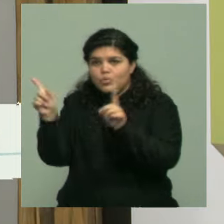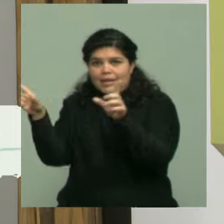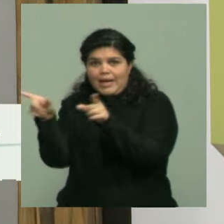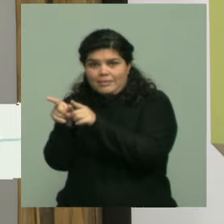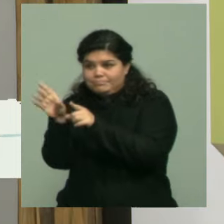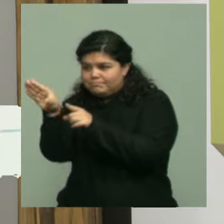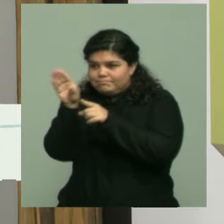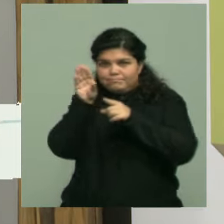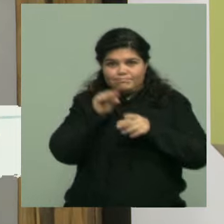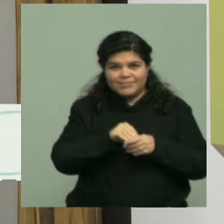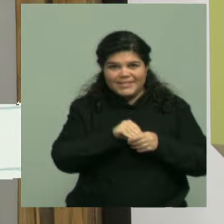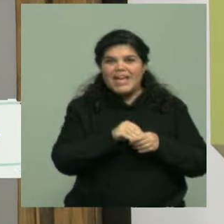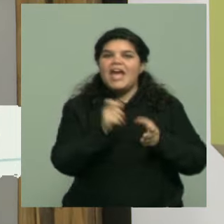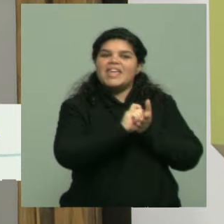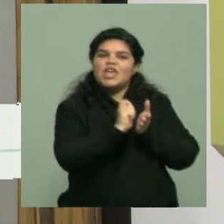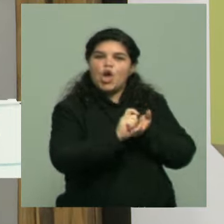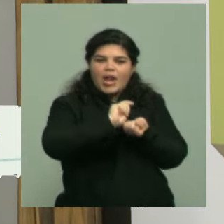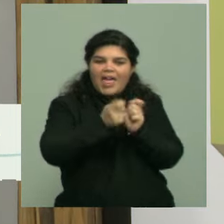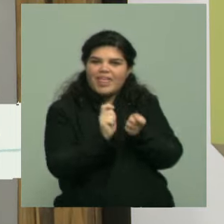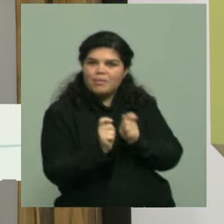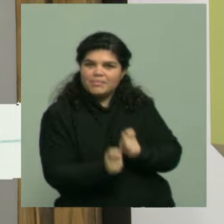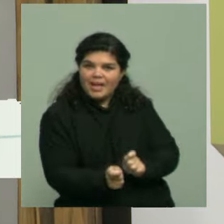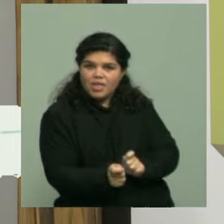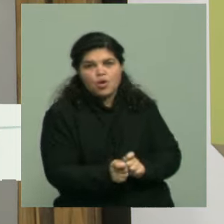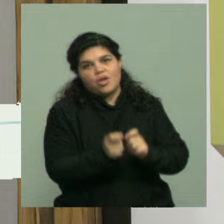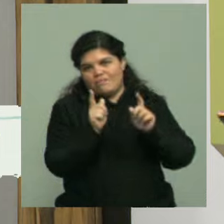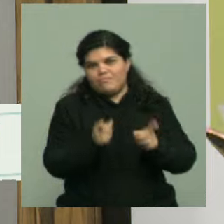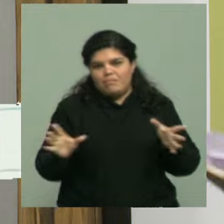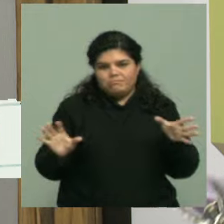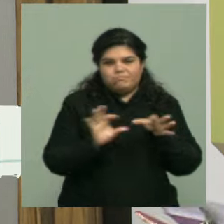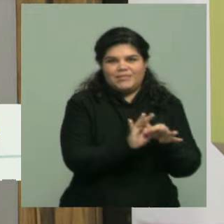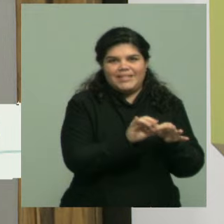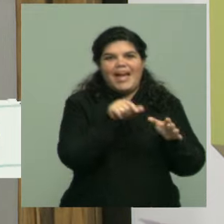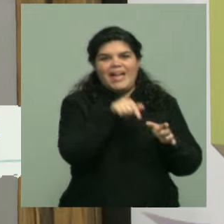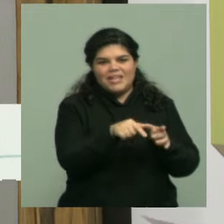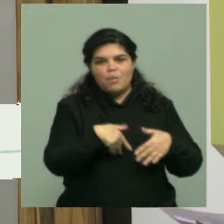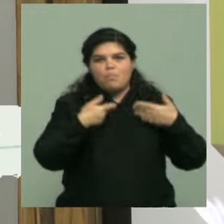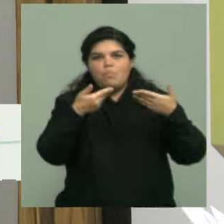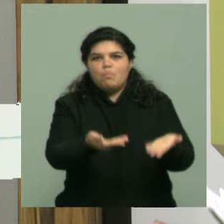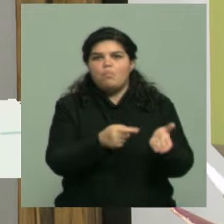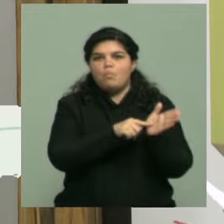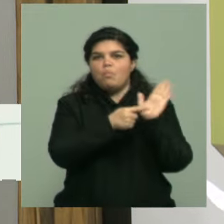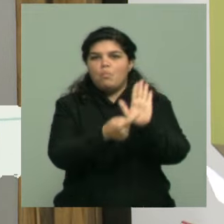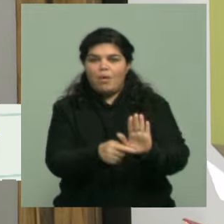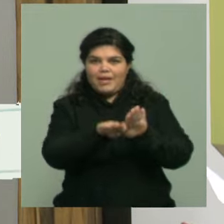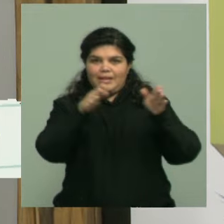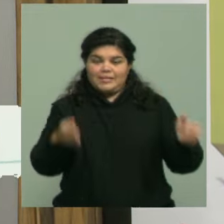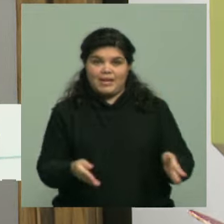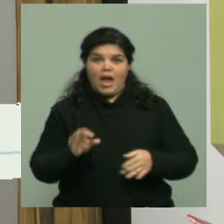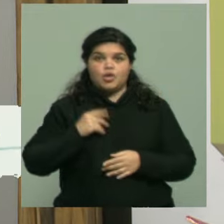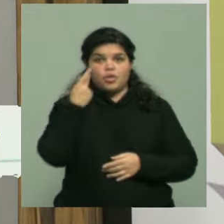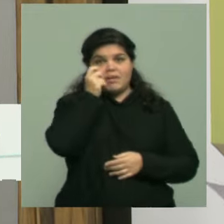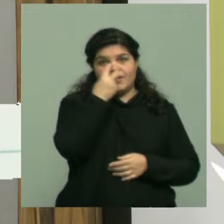más y se hizo la obra, que también fue increíble. Y así fue que hicieron esas dos obras en el 2022. Y en